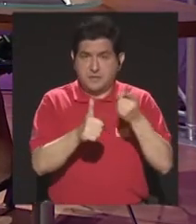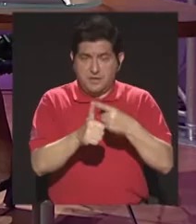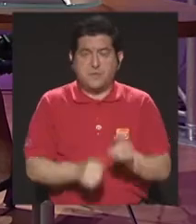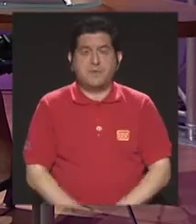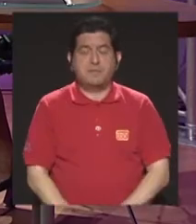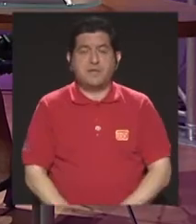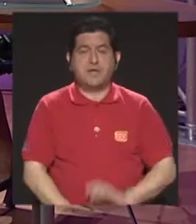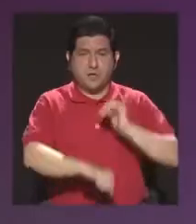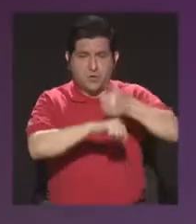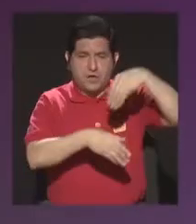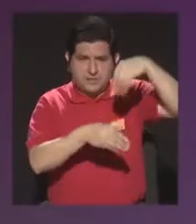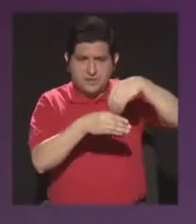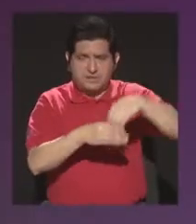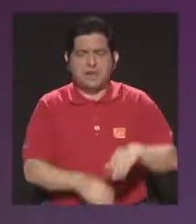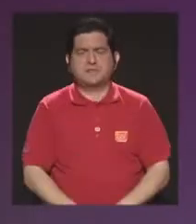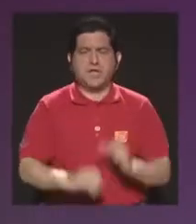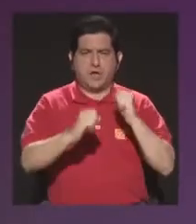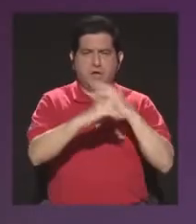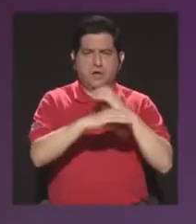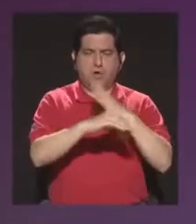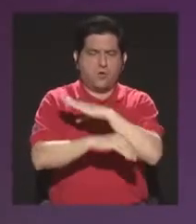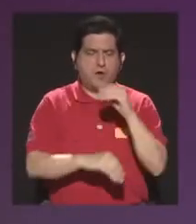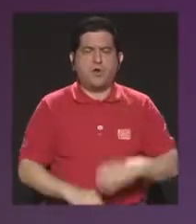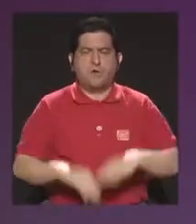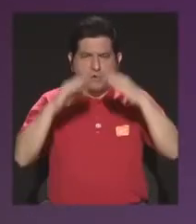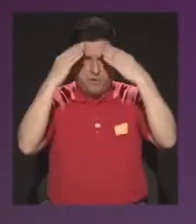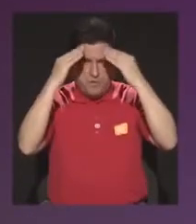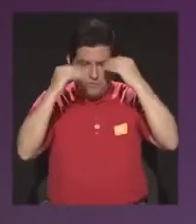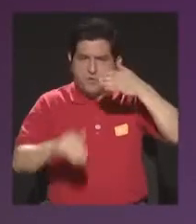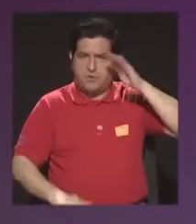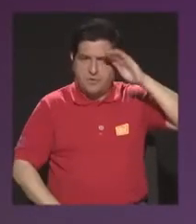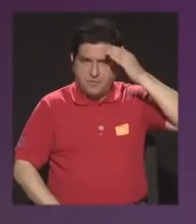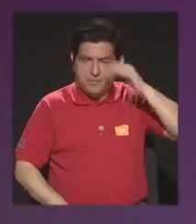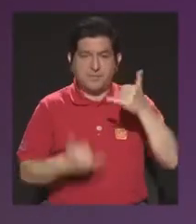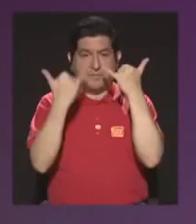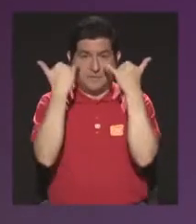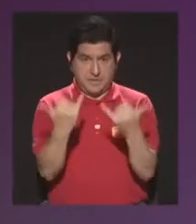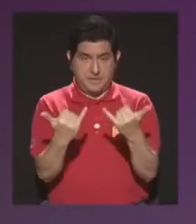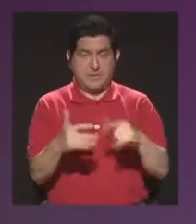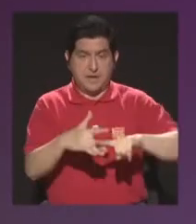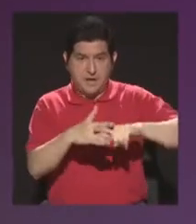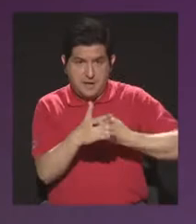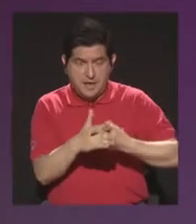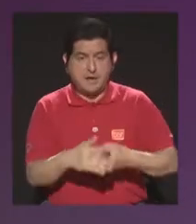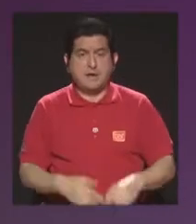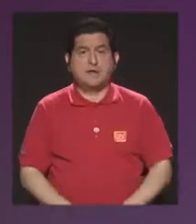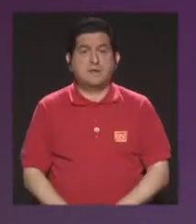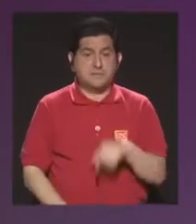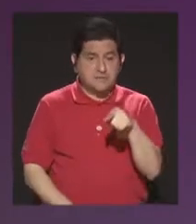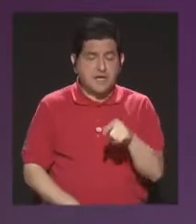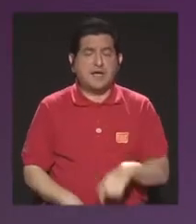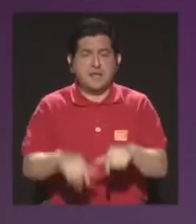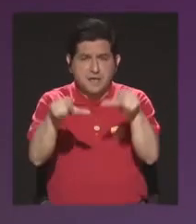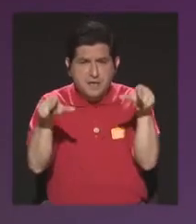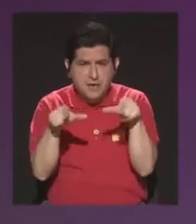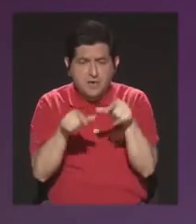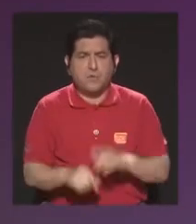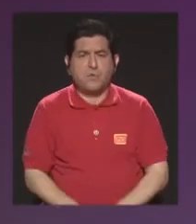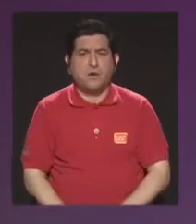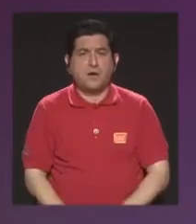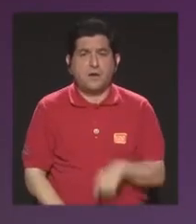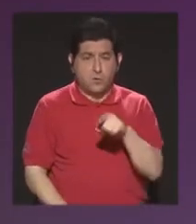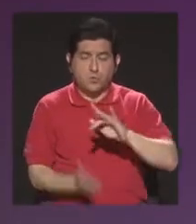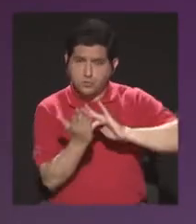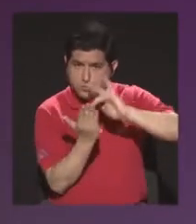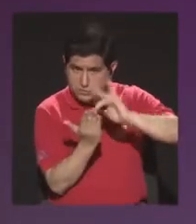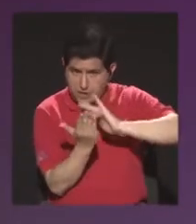la cuenta, sea con su correo electrónico o con las credenciales de Facebook. Una vez que empiezas en la página, lo primero que vas, si estás desde un dispositivo